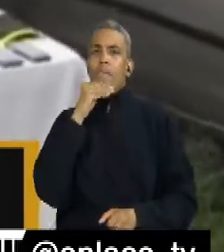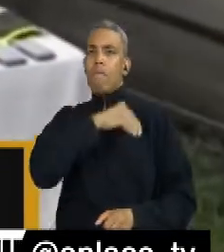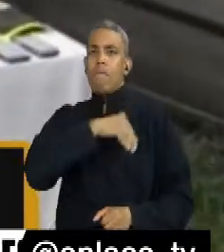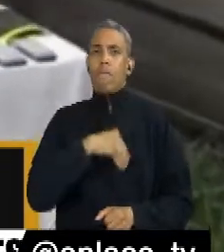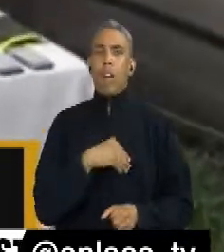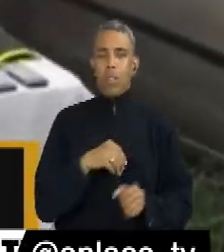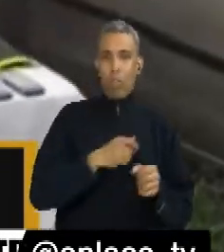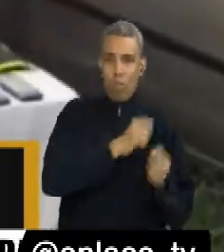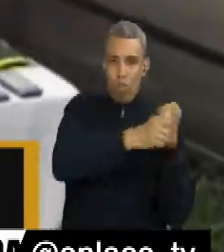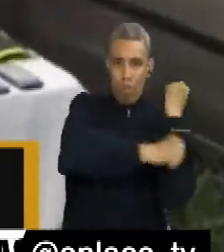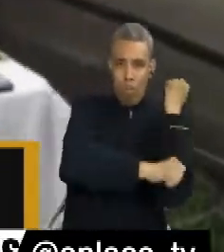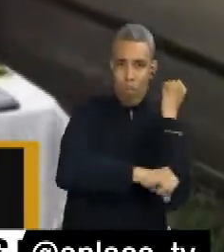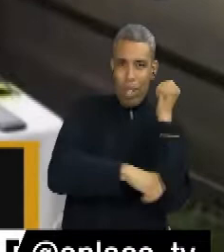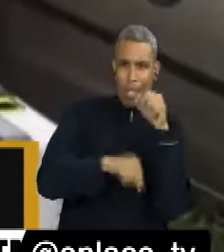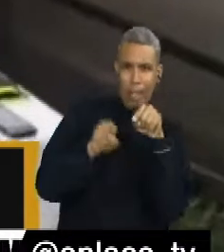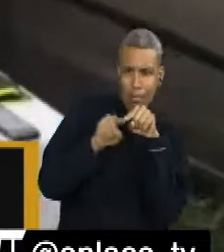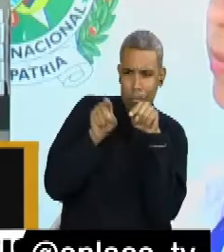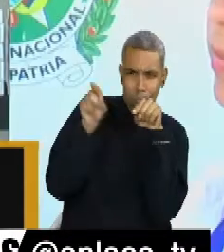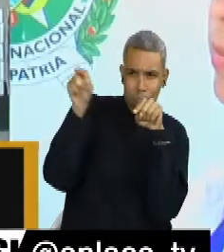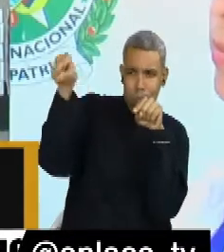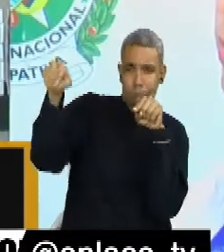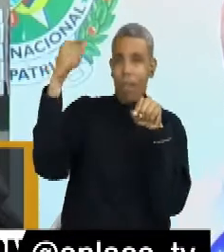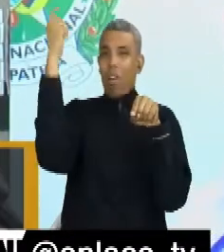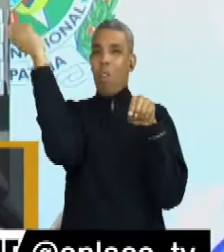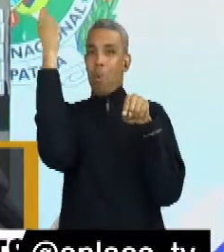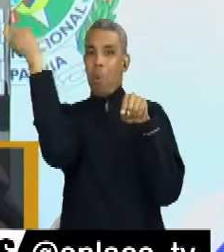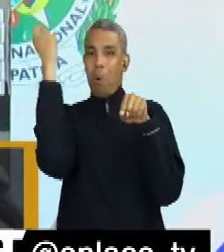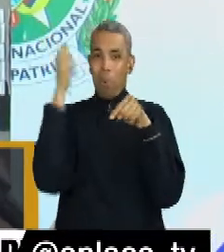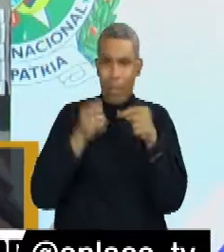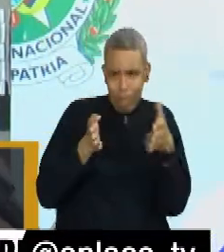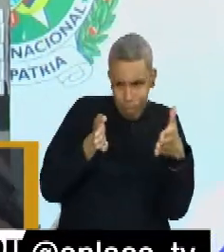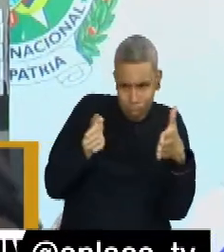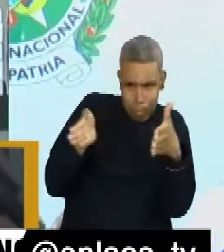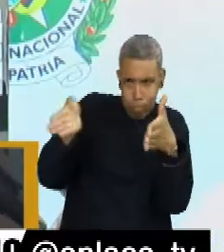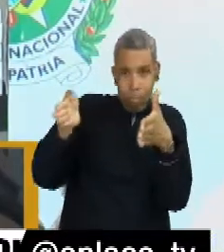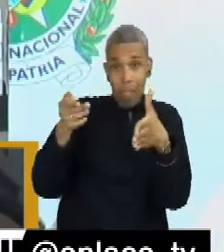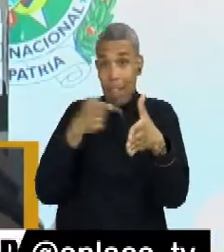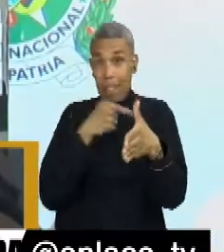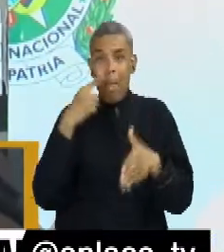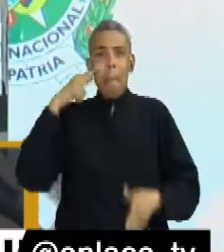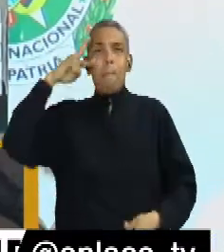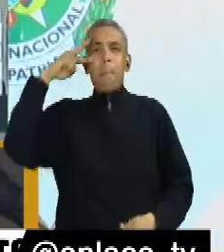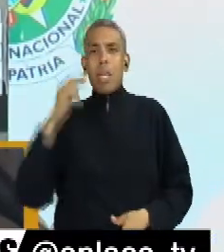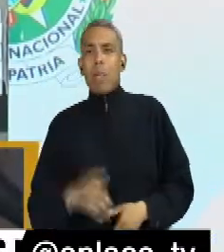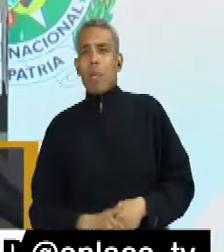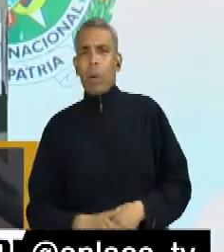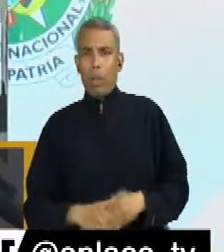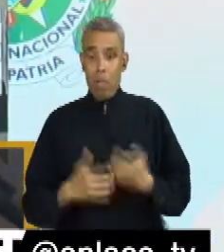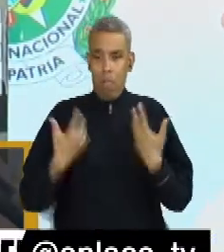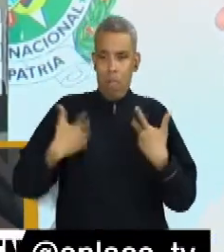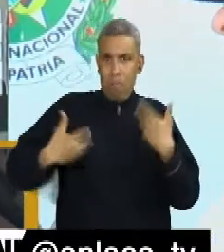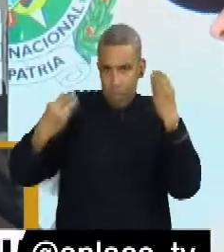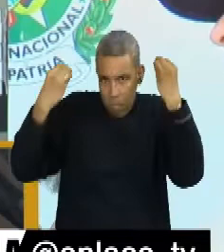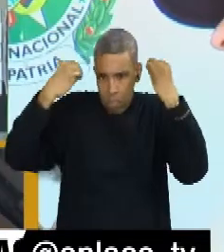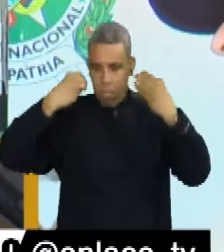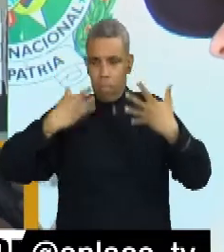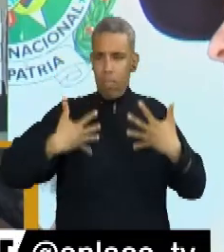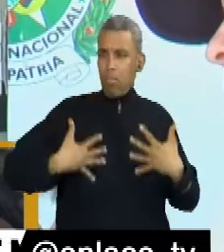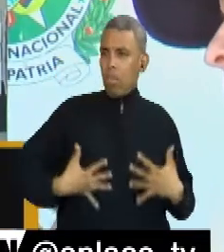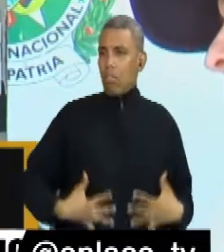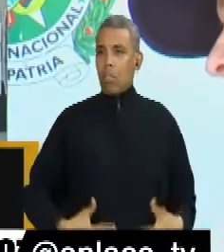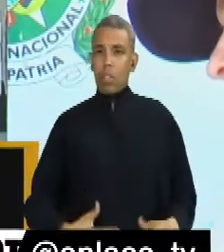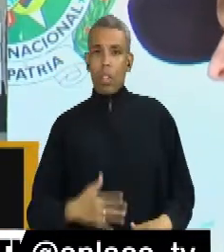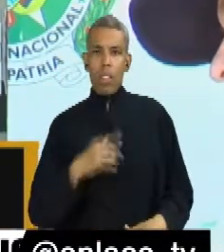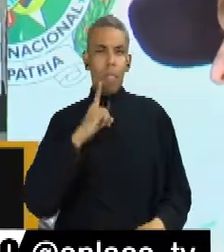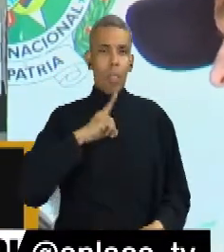Boyacá conduce a la población de Honda. Inmediatamente la policía de vigilancia de Puerto Boyacá acude hasta el sitio donde había sido